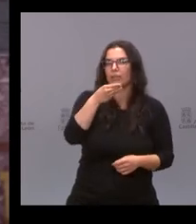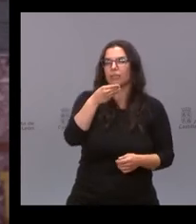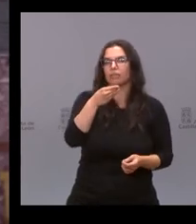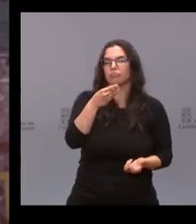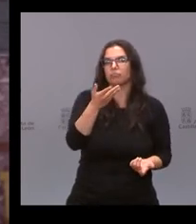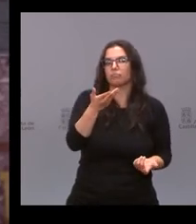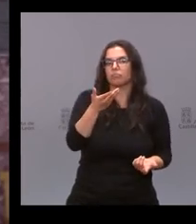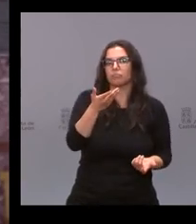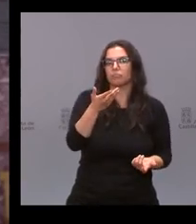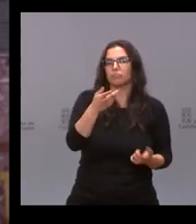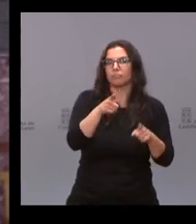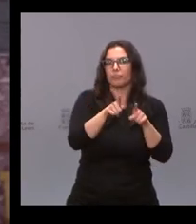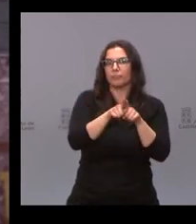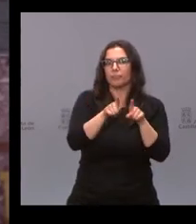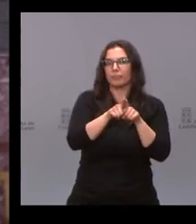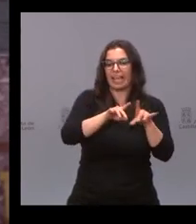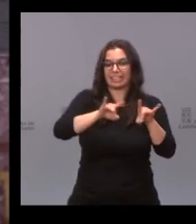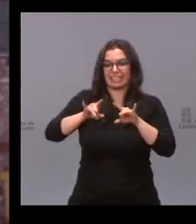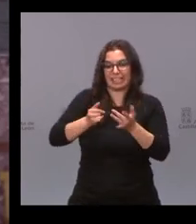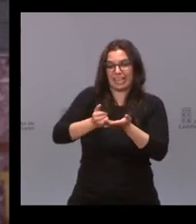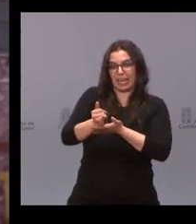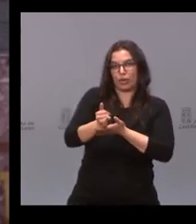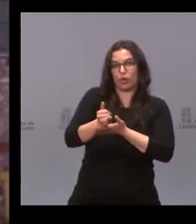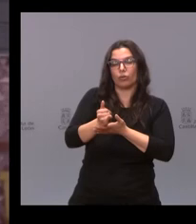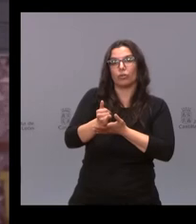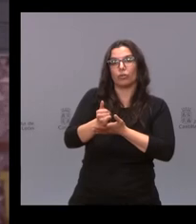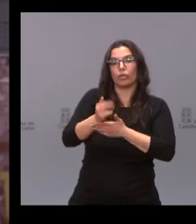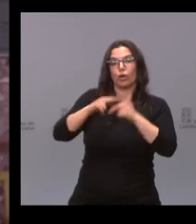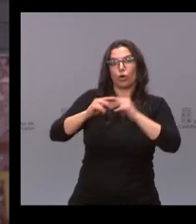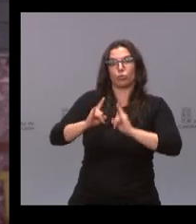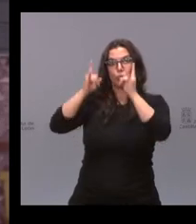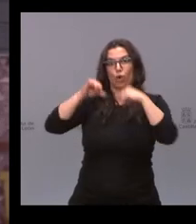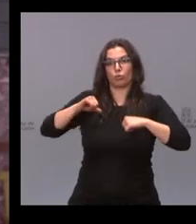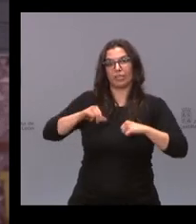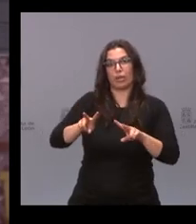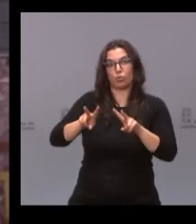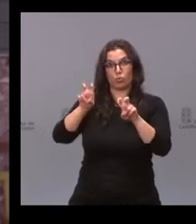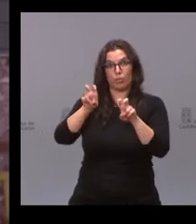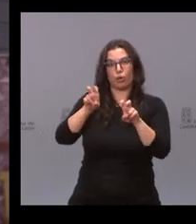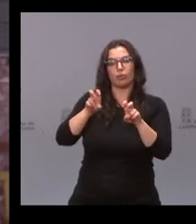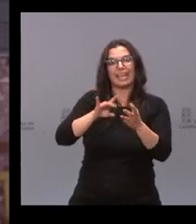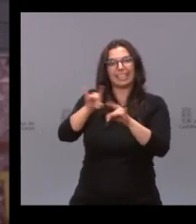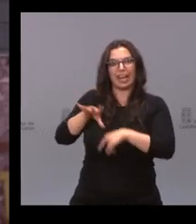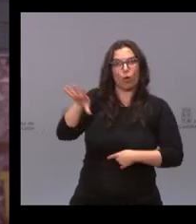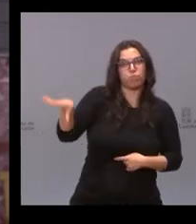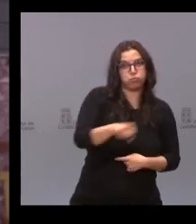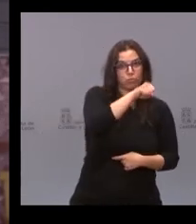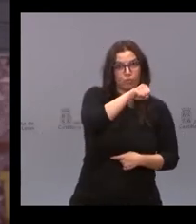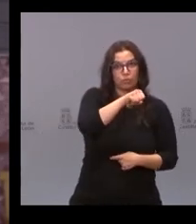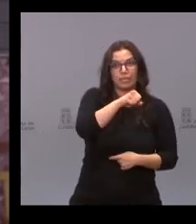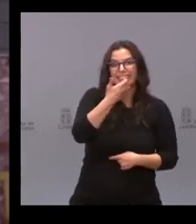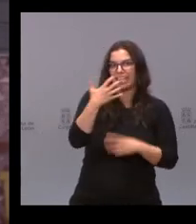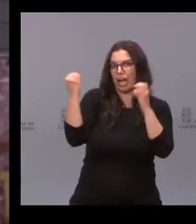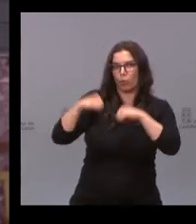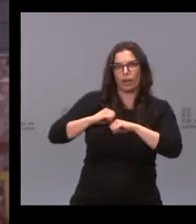de expropiar los terrenos para construir un nuevo hospital, ampliar el Hospital General de Segovia, si no fuera posible llegar a un